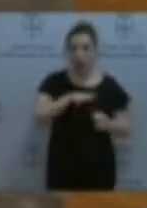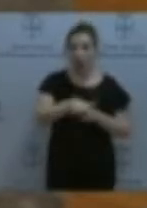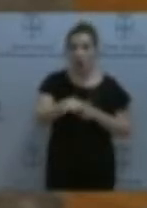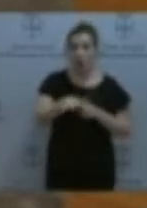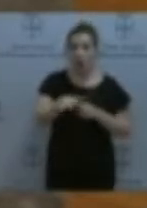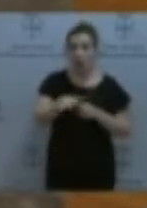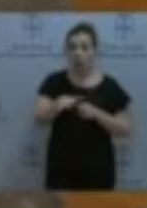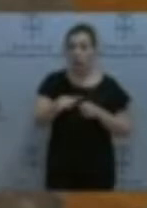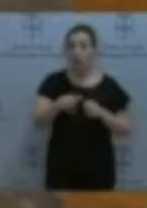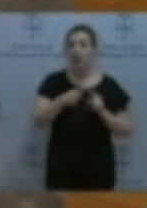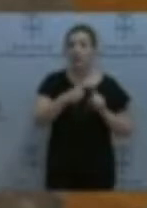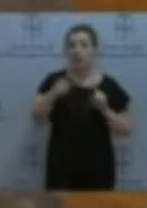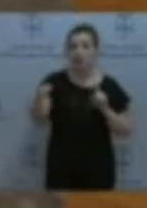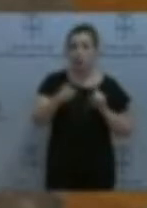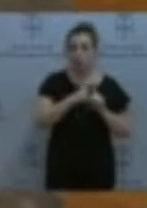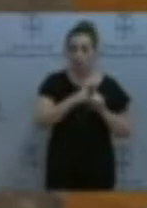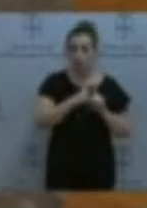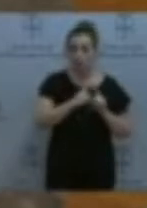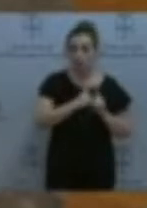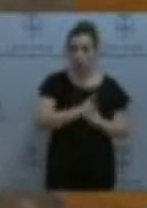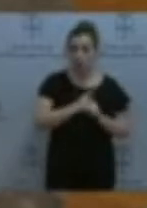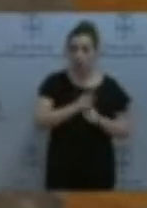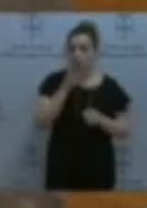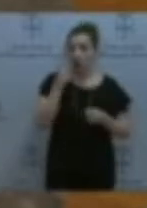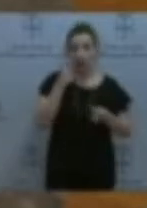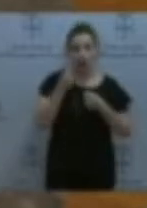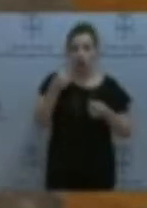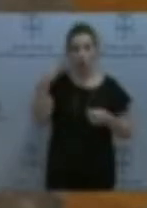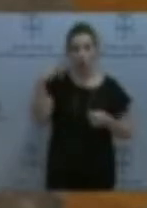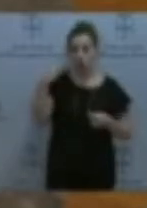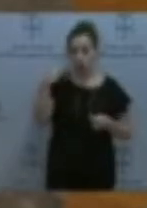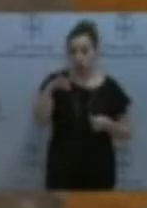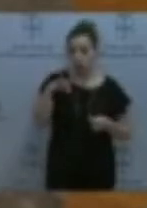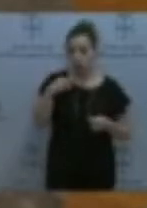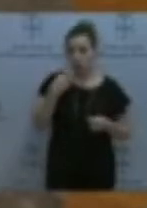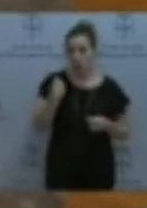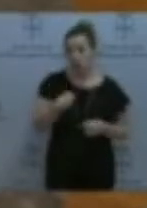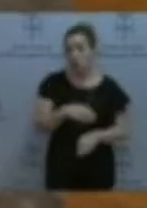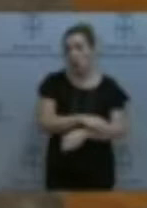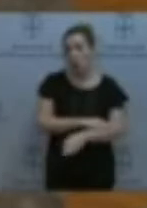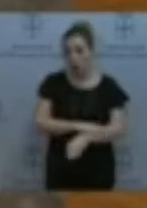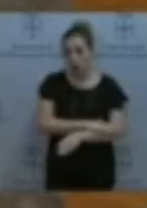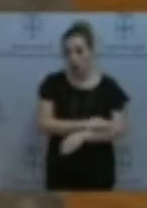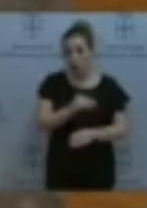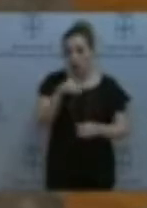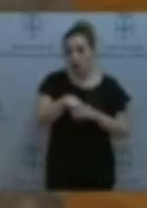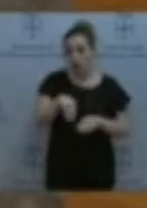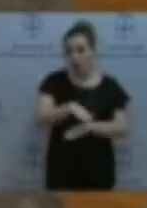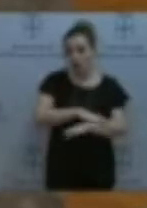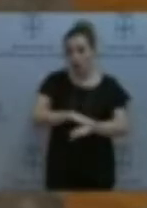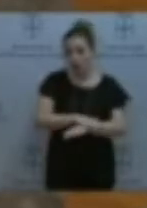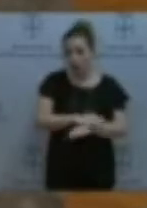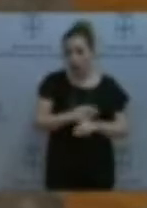un cierto control por parte de los gobiernos, de las administraciones, la distribución y la comercialización, debería tener